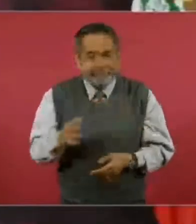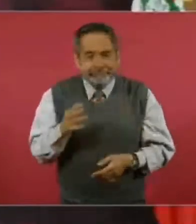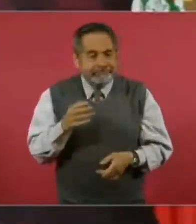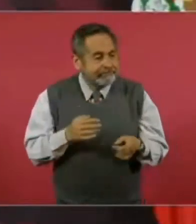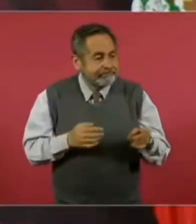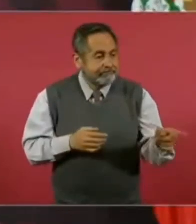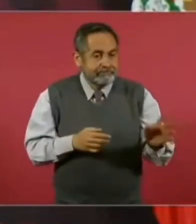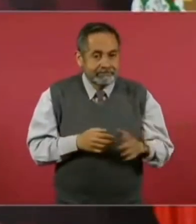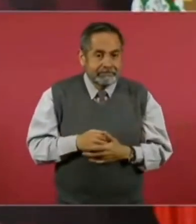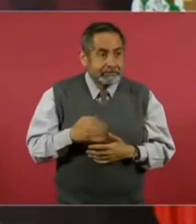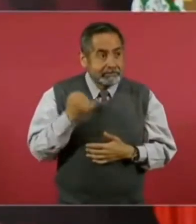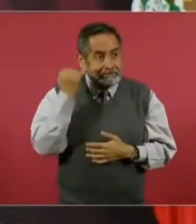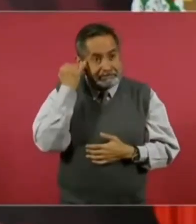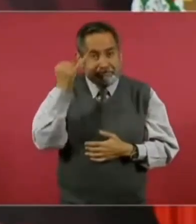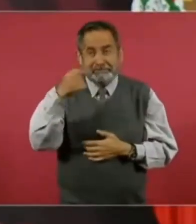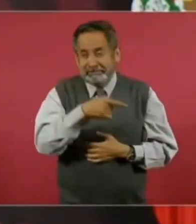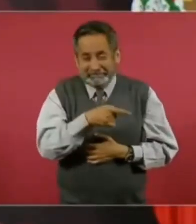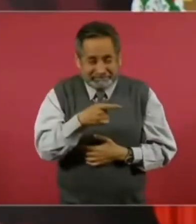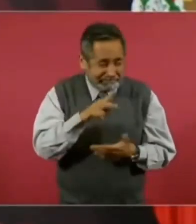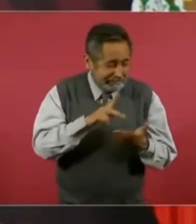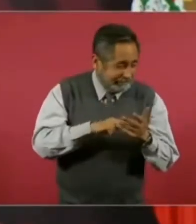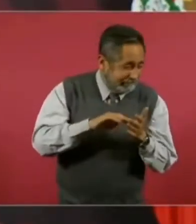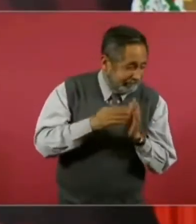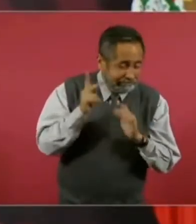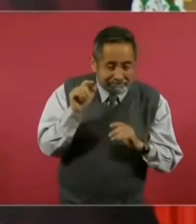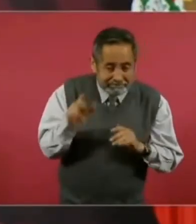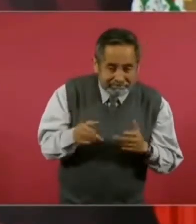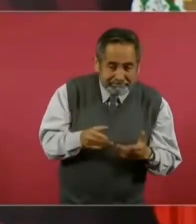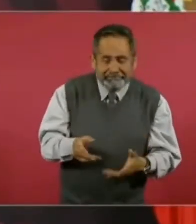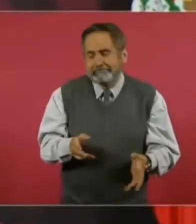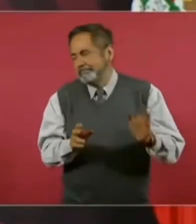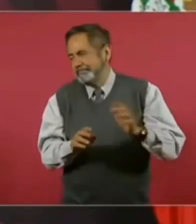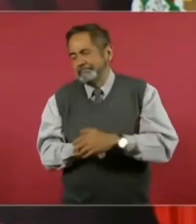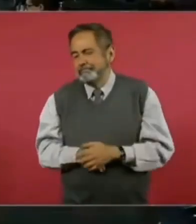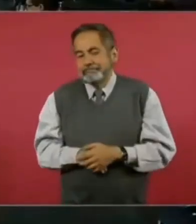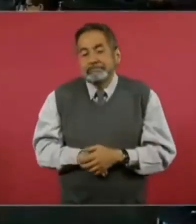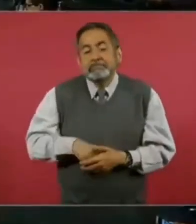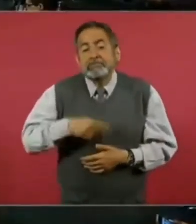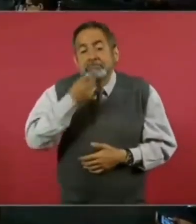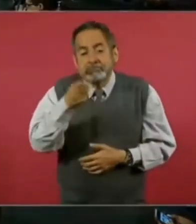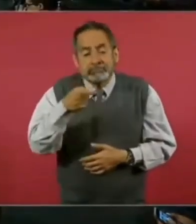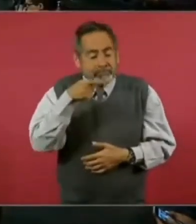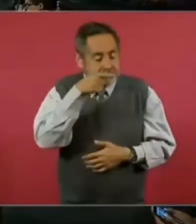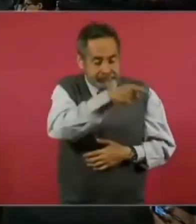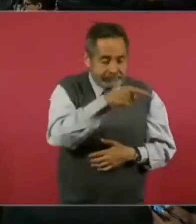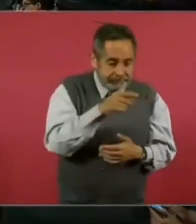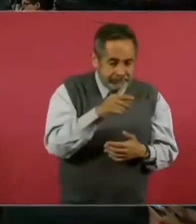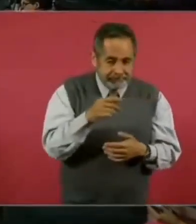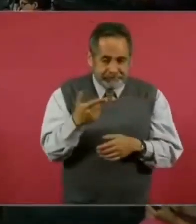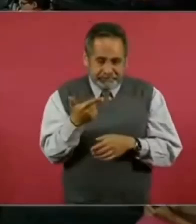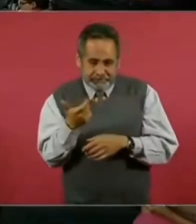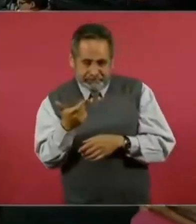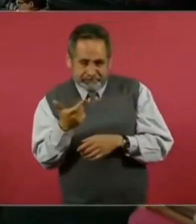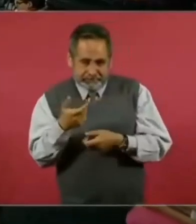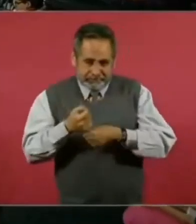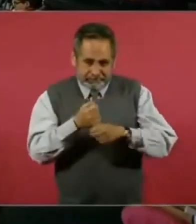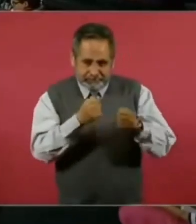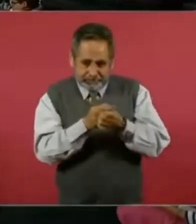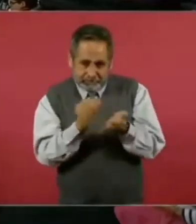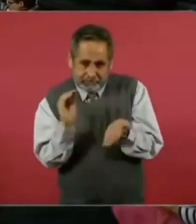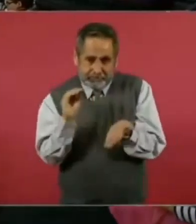la estrategia, porque se suponía que de esa manera iban a detener a